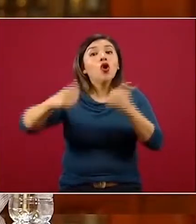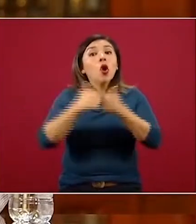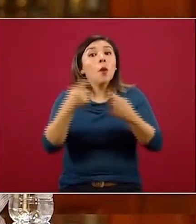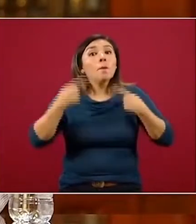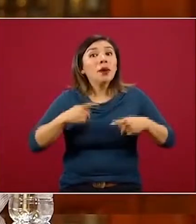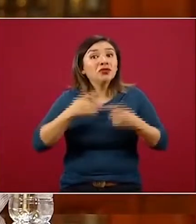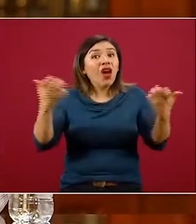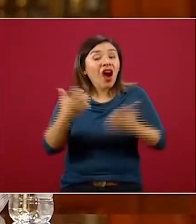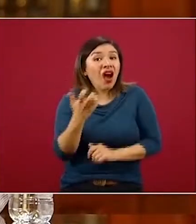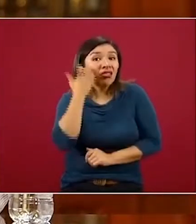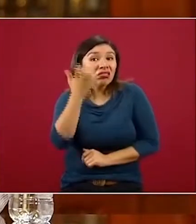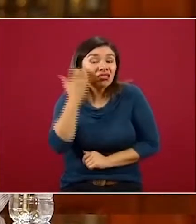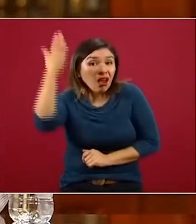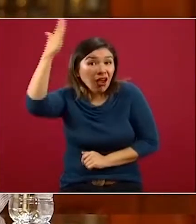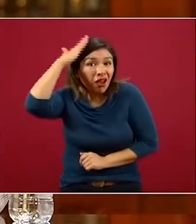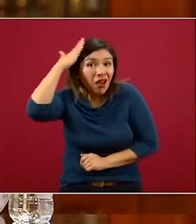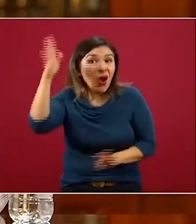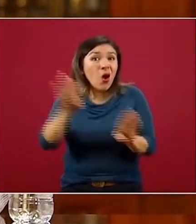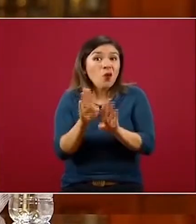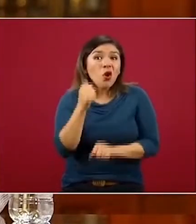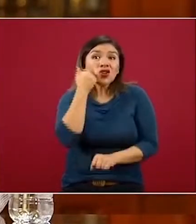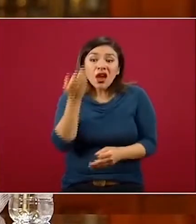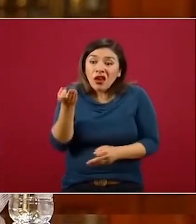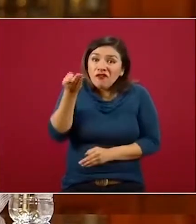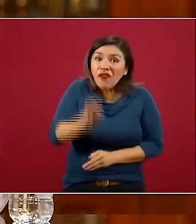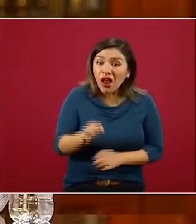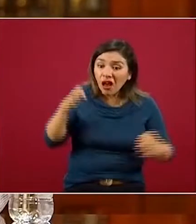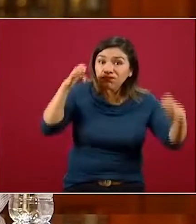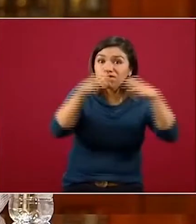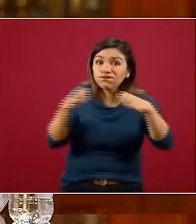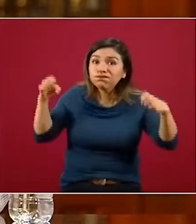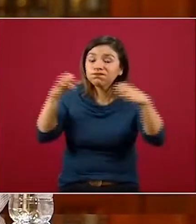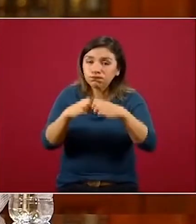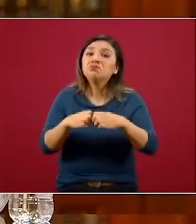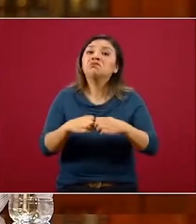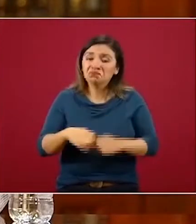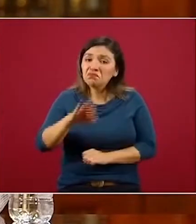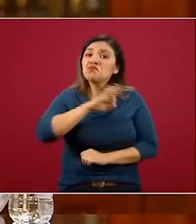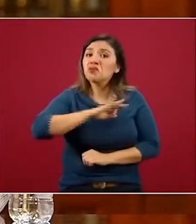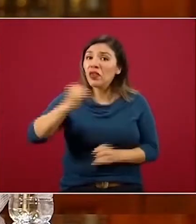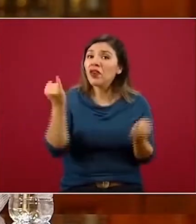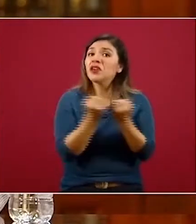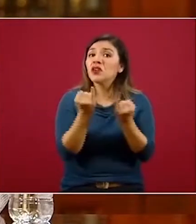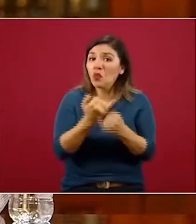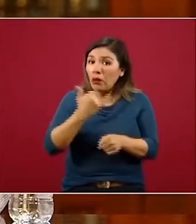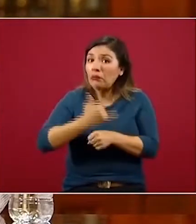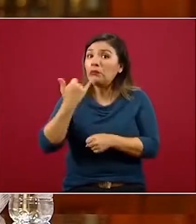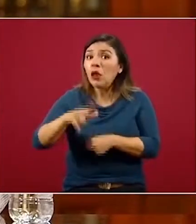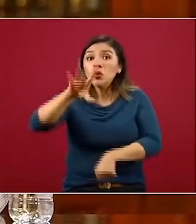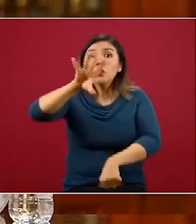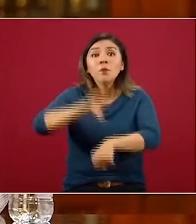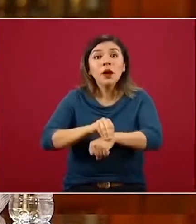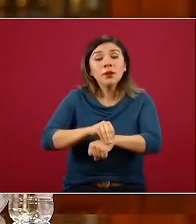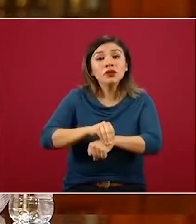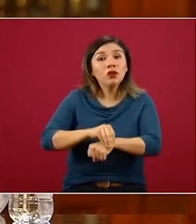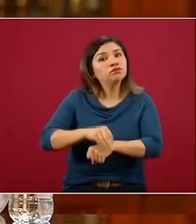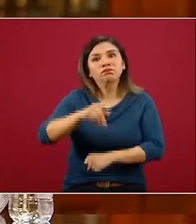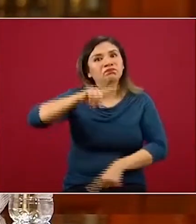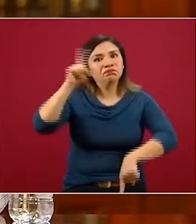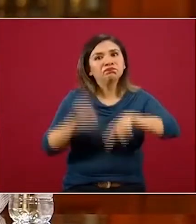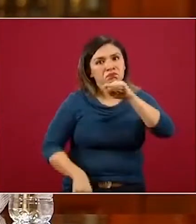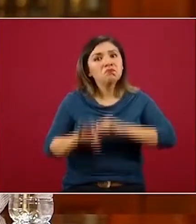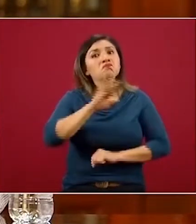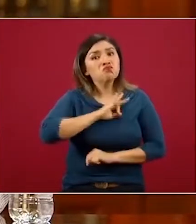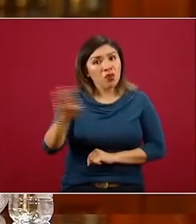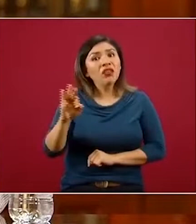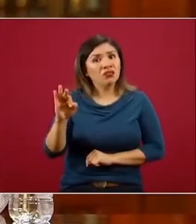que estén haciendo esta práctica totalmente fraudulenta, pueden tener incluso en riesgo sus permisos y concesiones. Hasta esos niveles vamos a